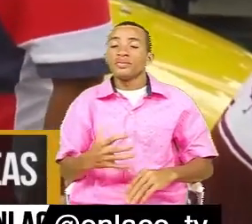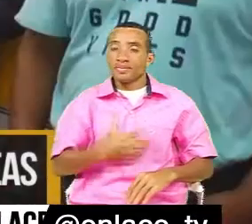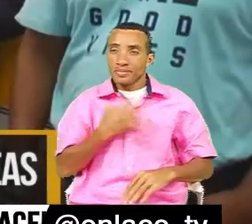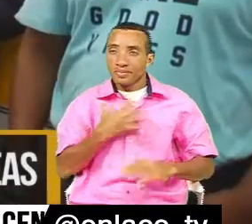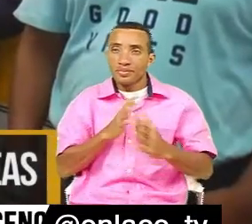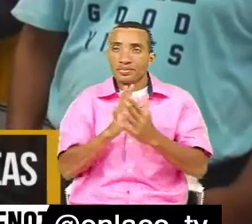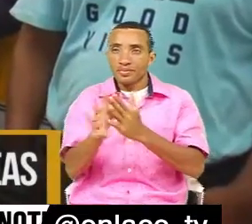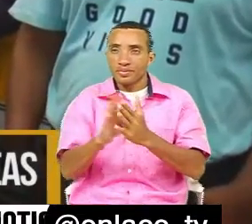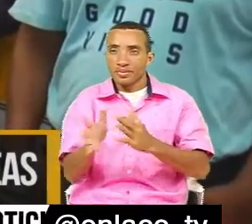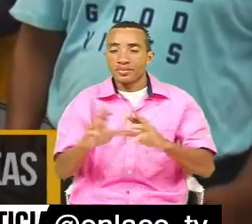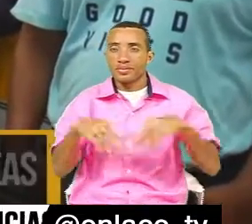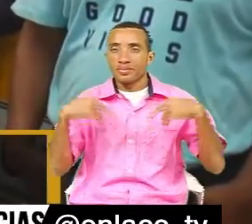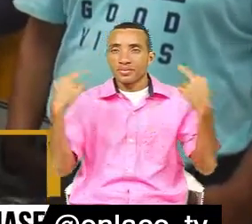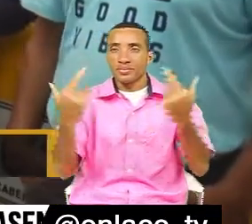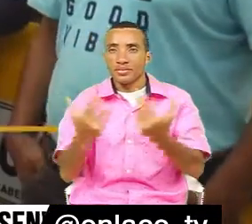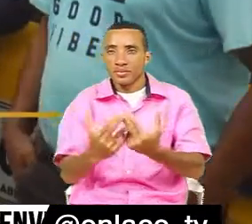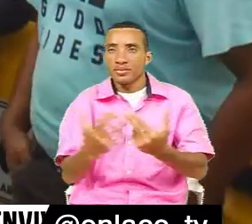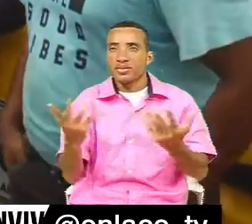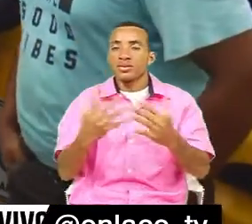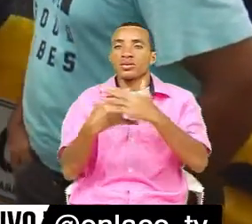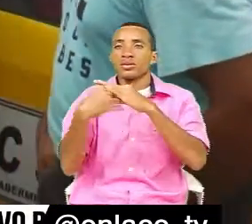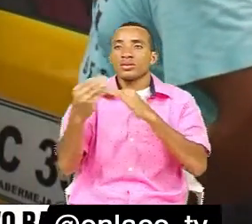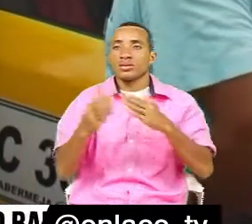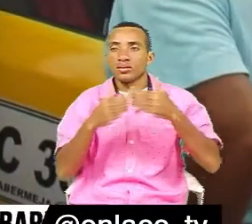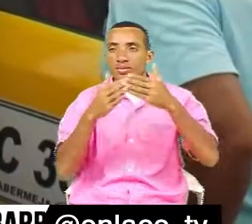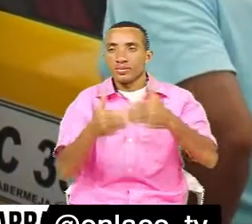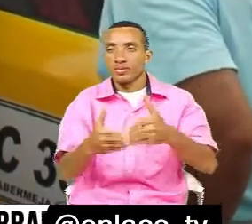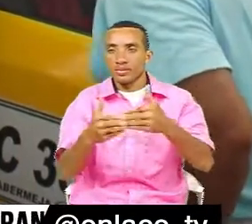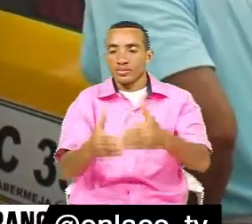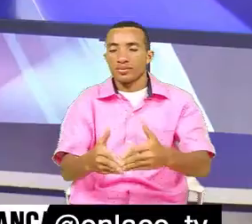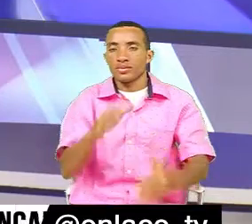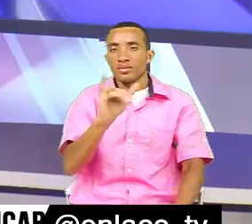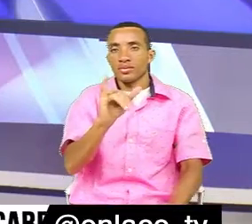aglomeración que adelantaron a las afueras del puerto fluvial Yuma de Barranca Bermeja.